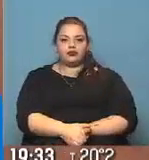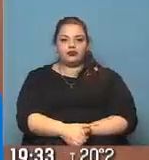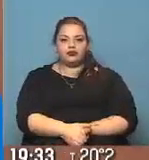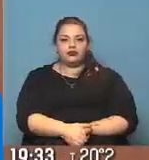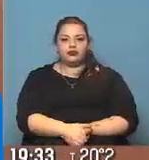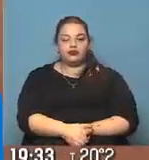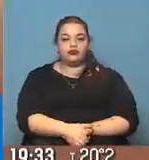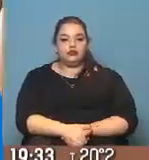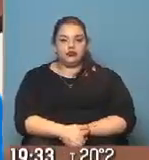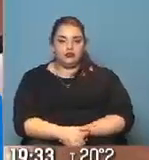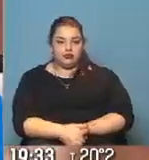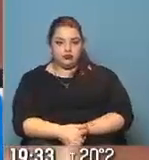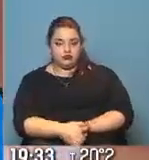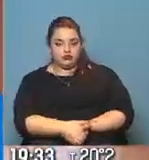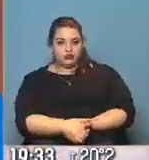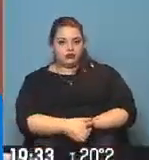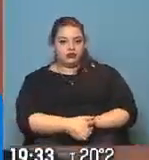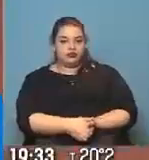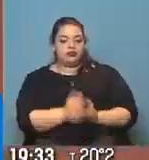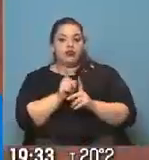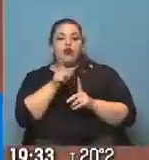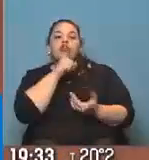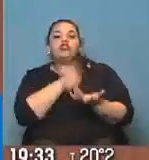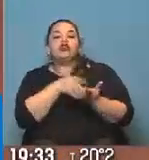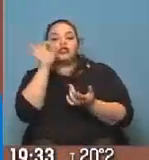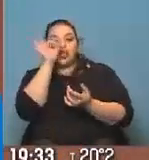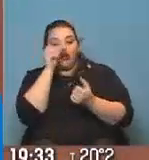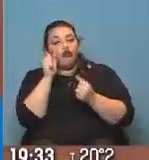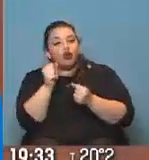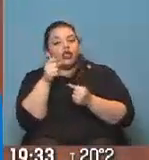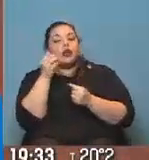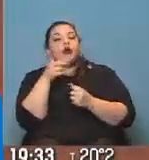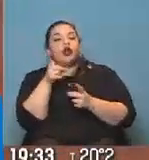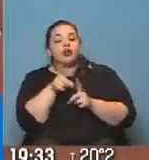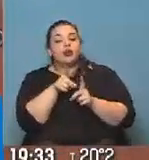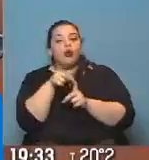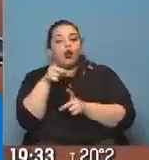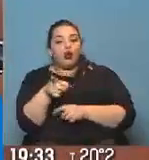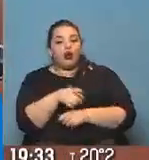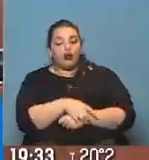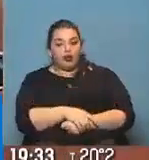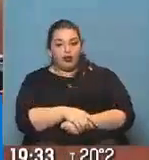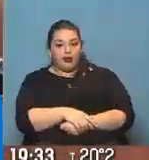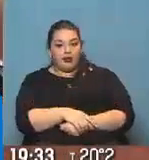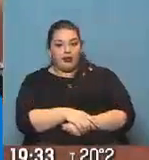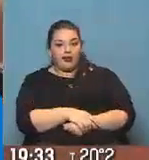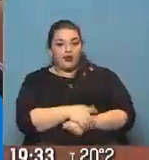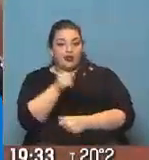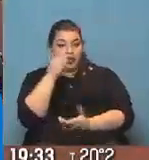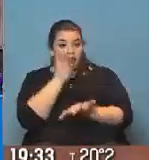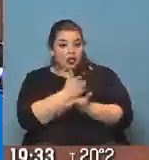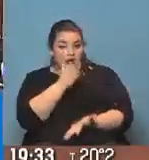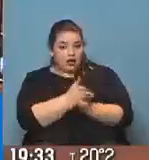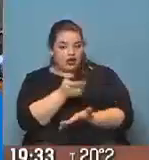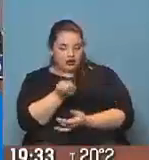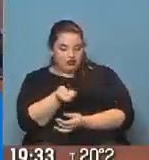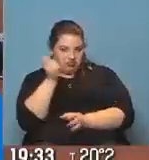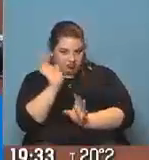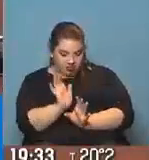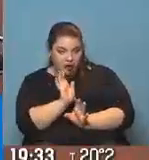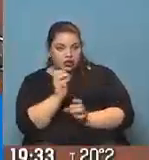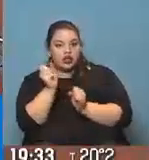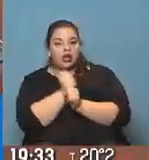atacó muy fuerte el fallo de Chaco porque el fallo de la Cámara se basaba en una estructura de derecho fácilmente atacable. Lo que tiene